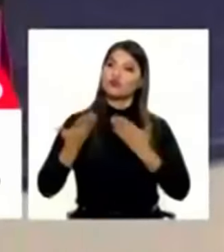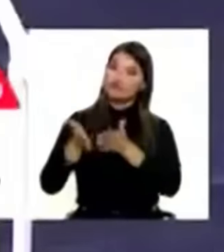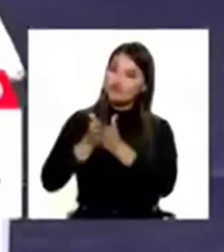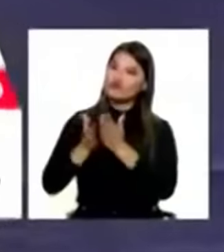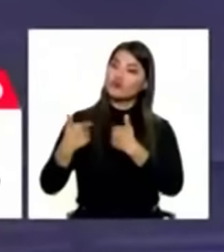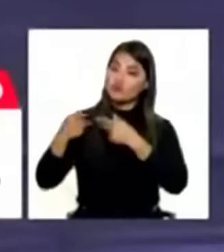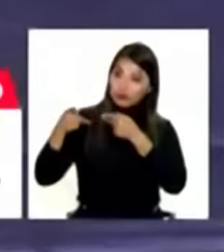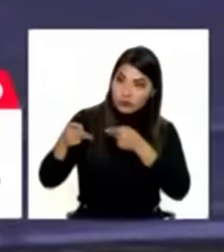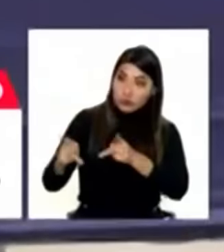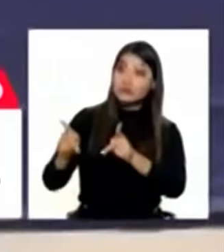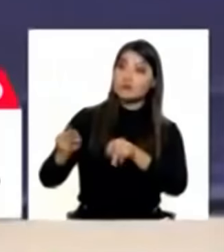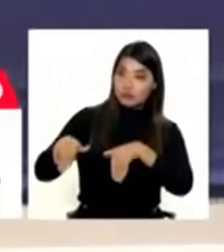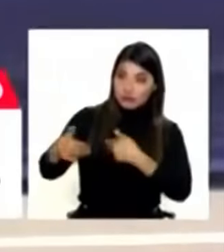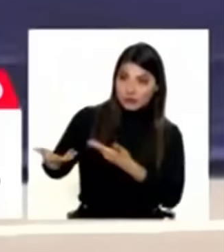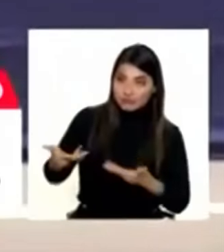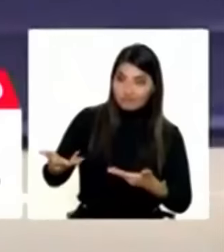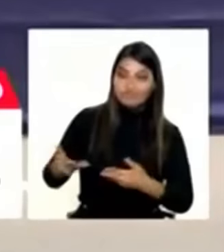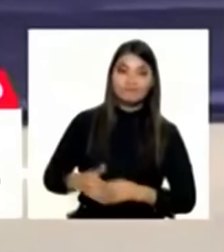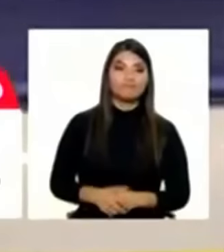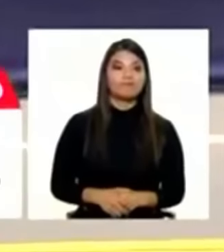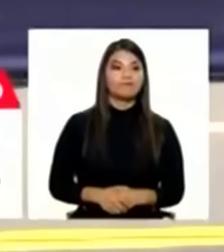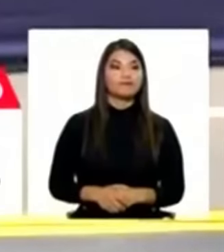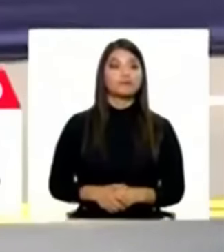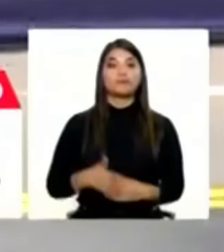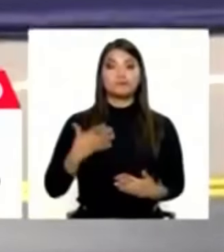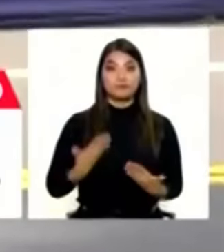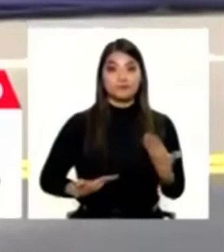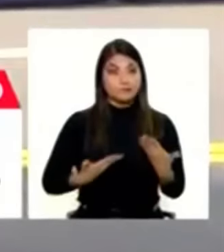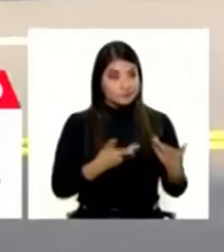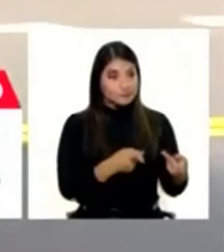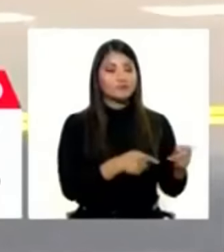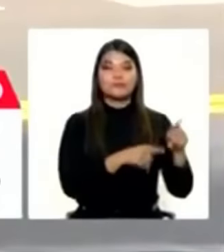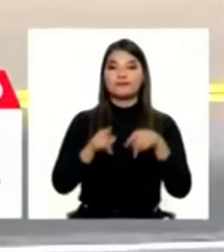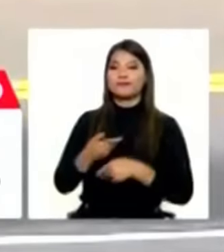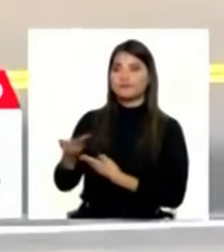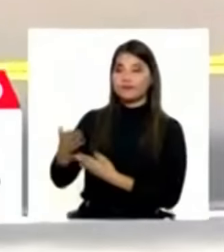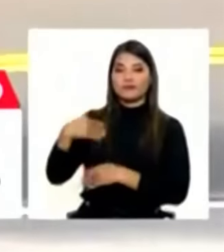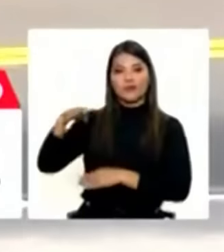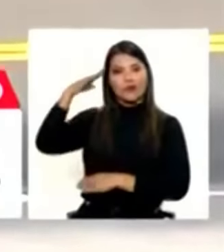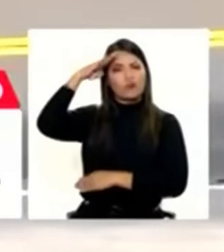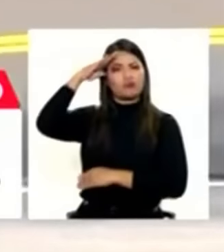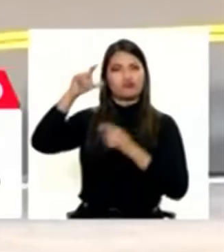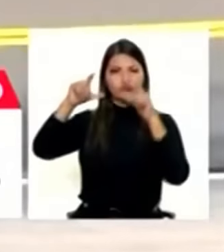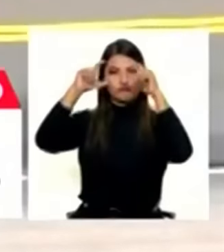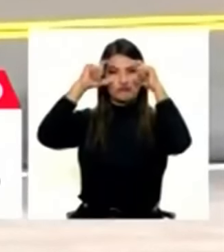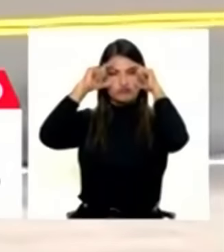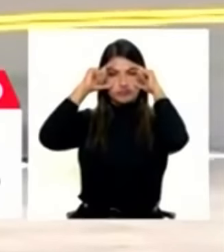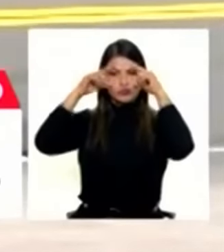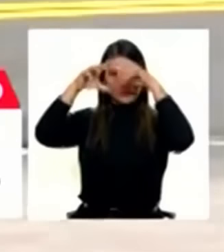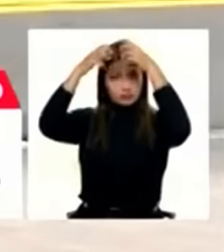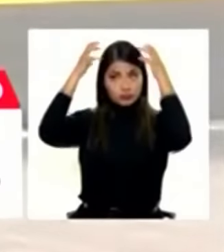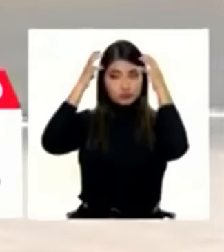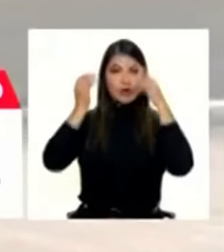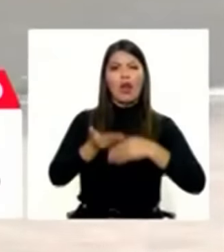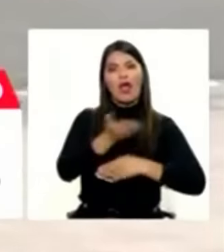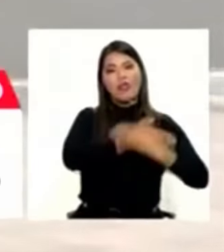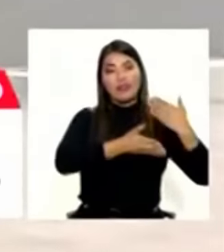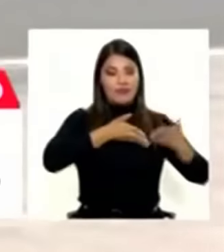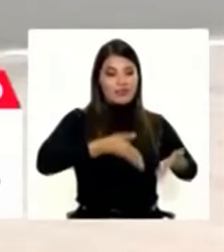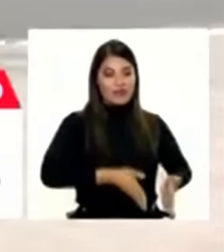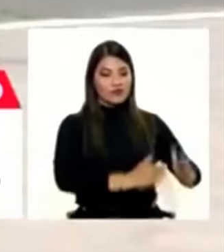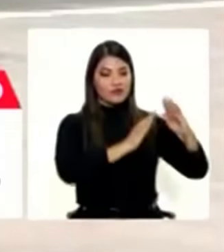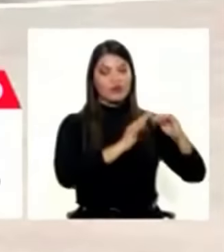la autorización respectiva. Como señalábamos, el capitán FAP José Abelardo Quiñones nació en Pimentel el